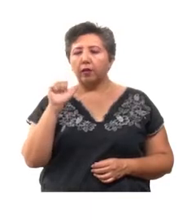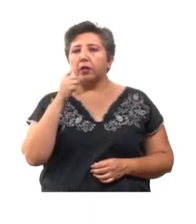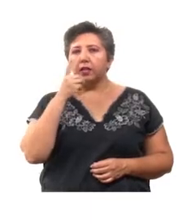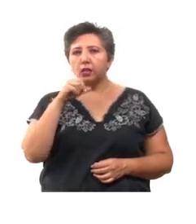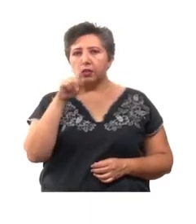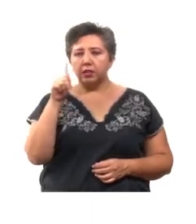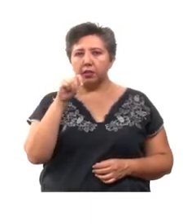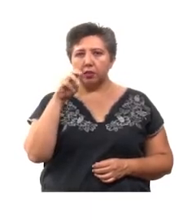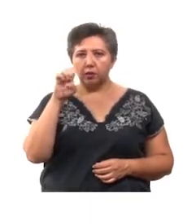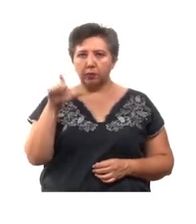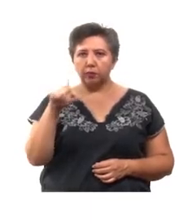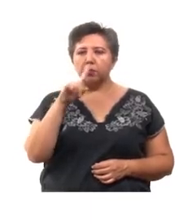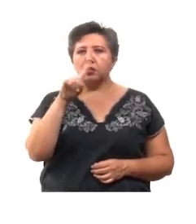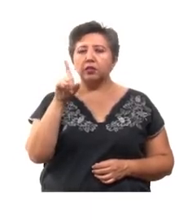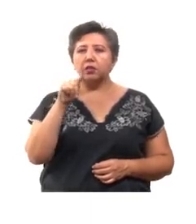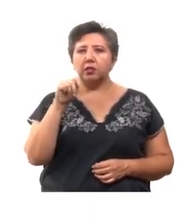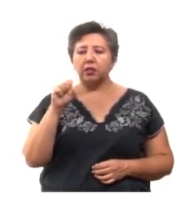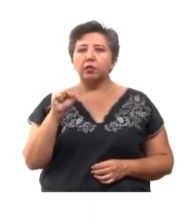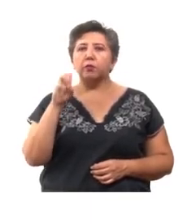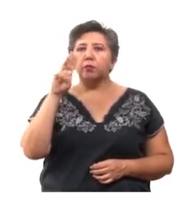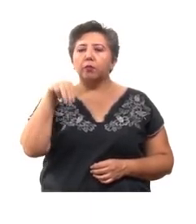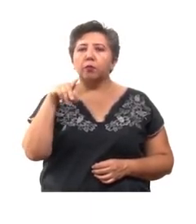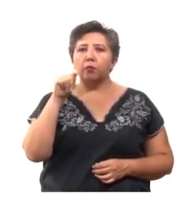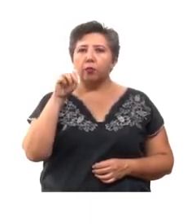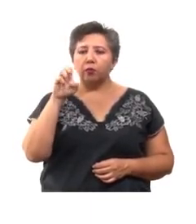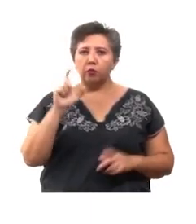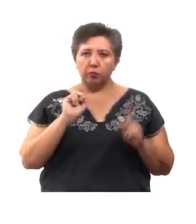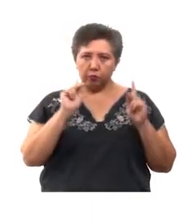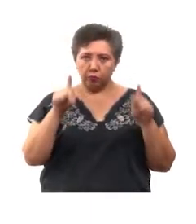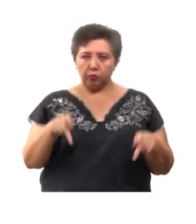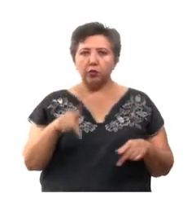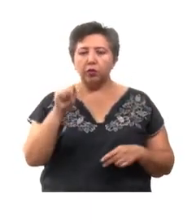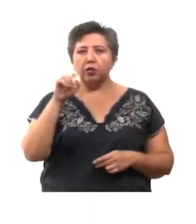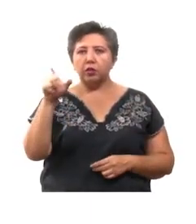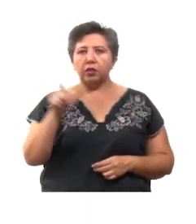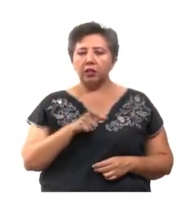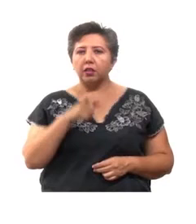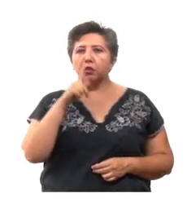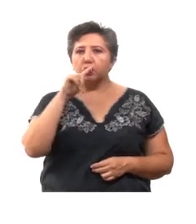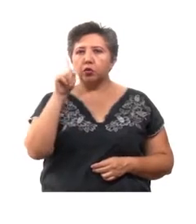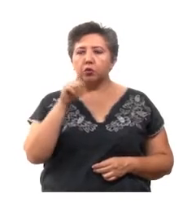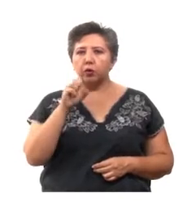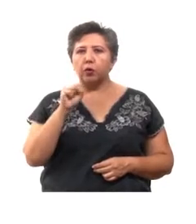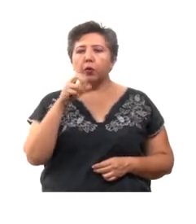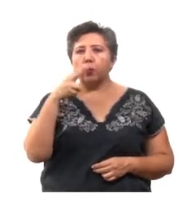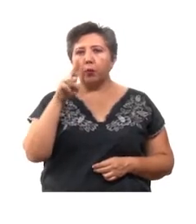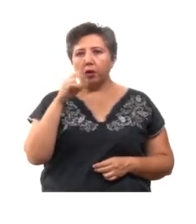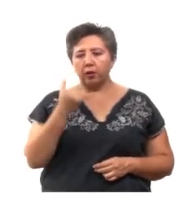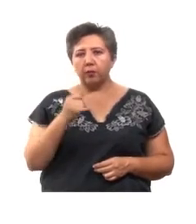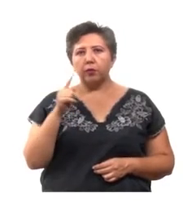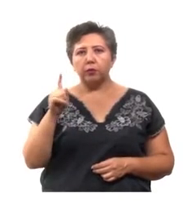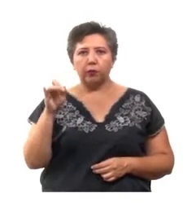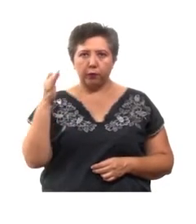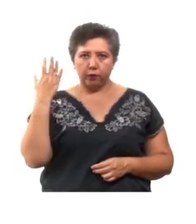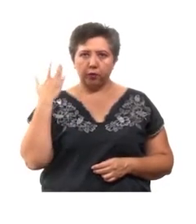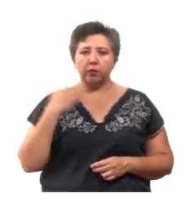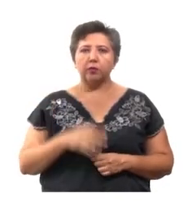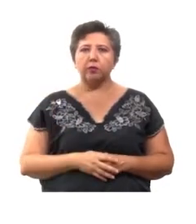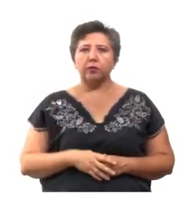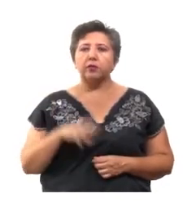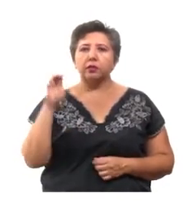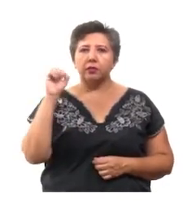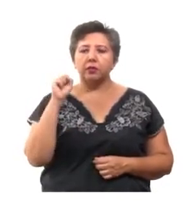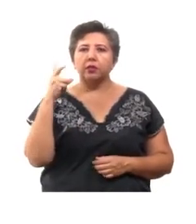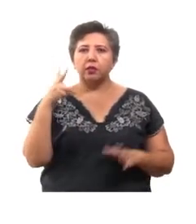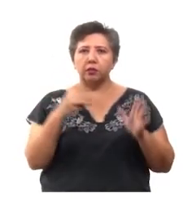Concal, Semul, Citás, Cagua, Motul, Progreso, Tecash, Tecom, Tzucacap, Guayma y 1 foráneo. De